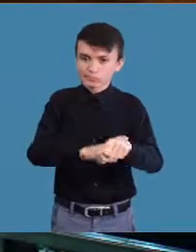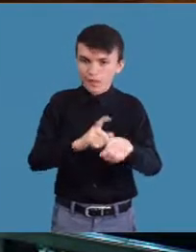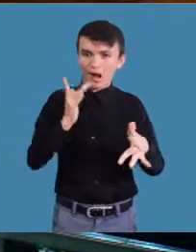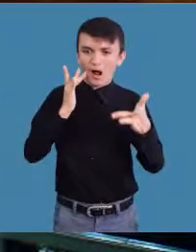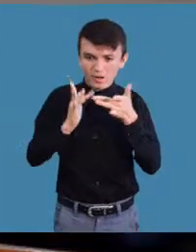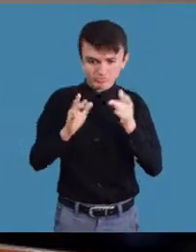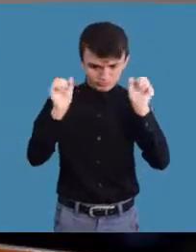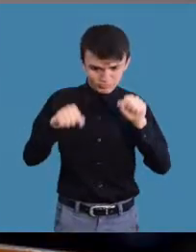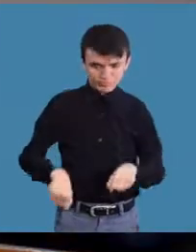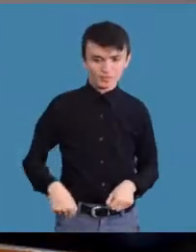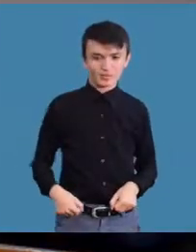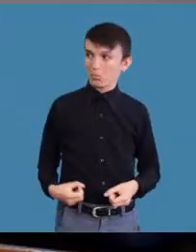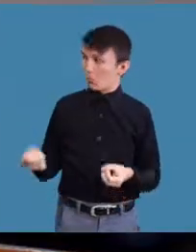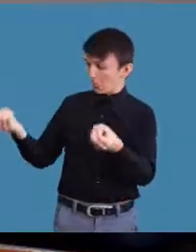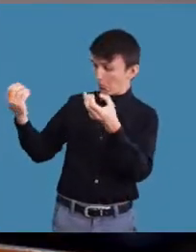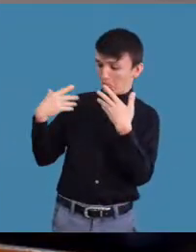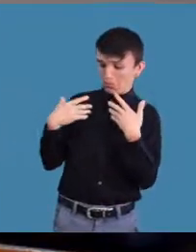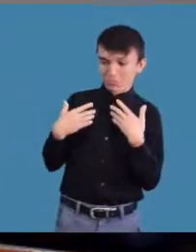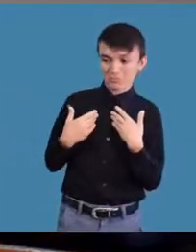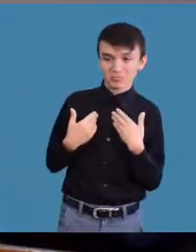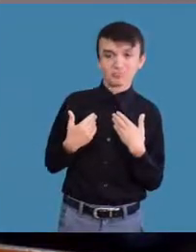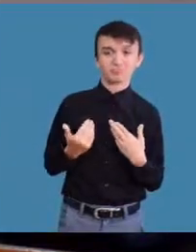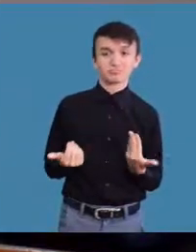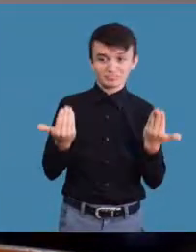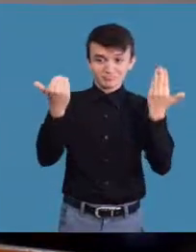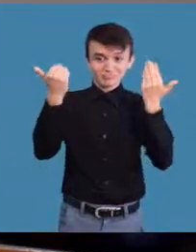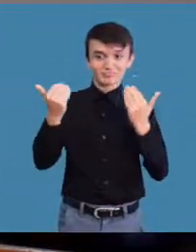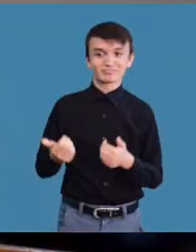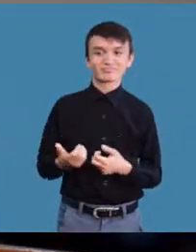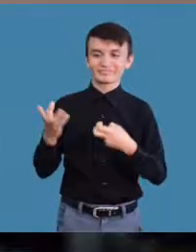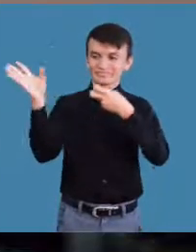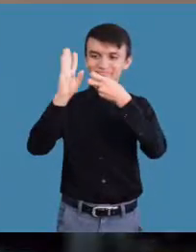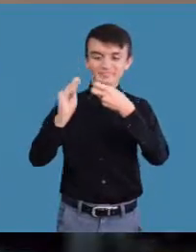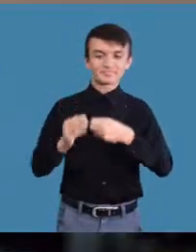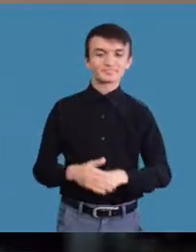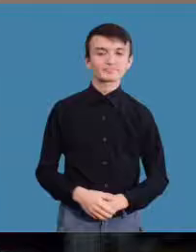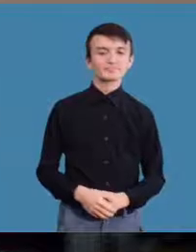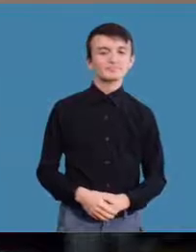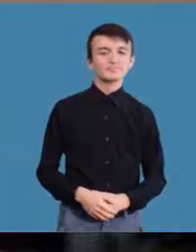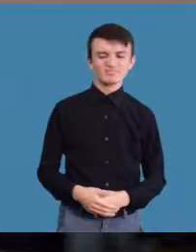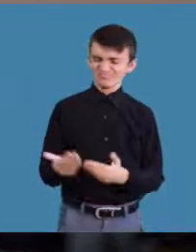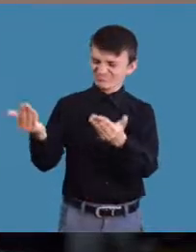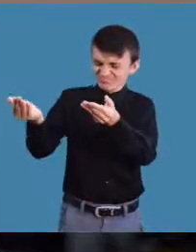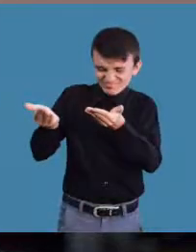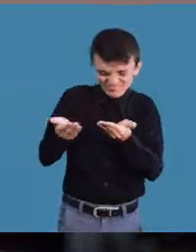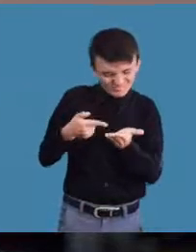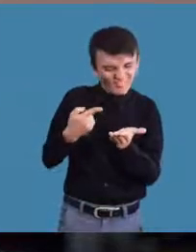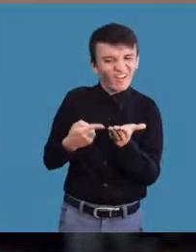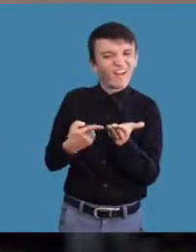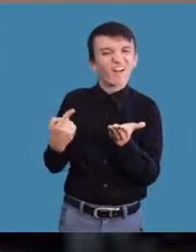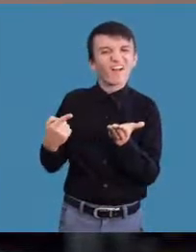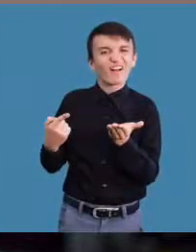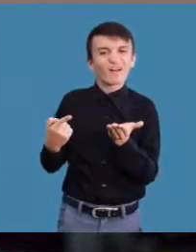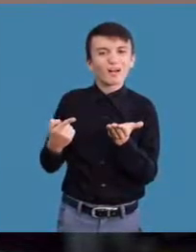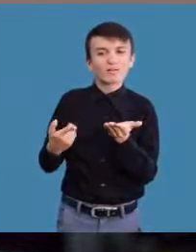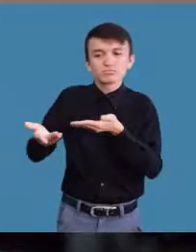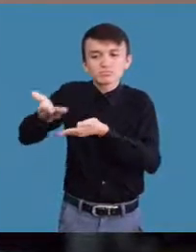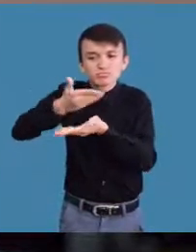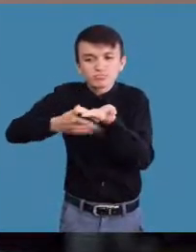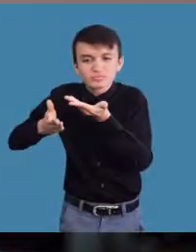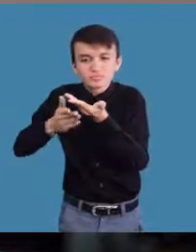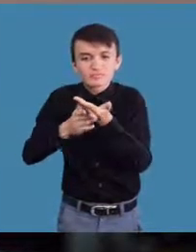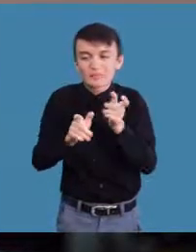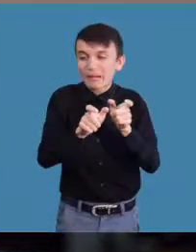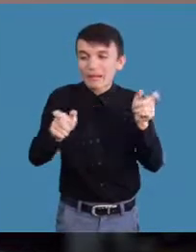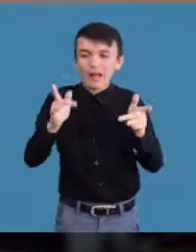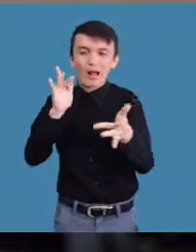a tiempo, y así podrán ganar un bono de EDEC. Estos bonos son redimibles en